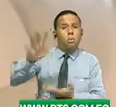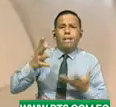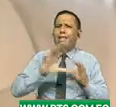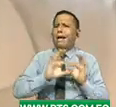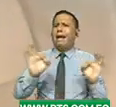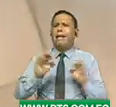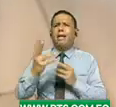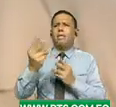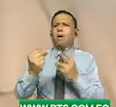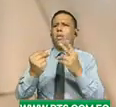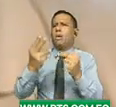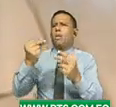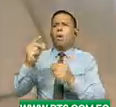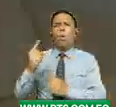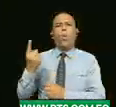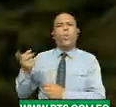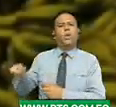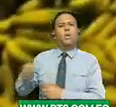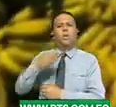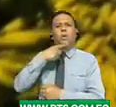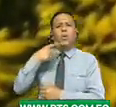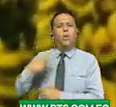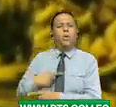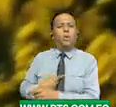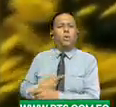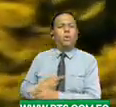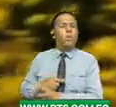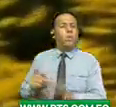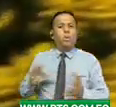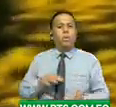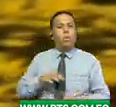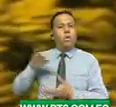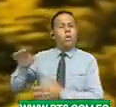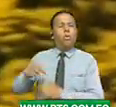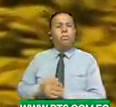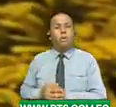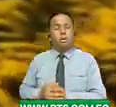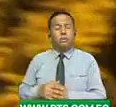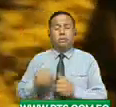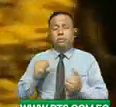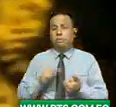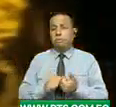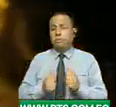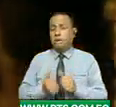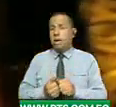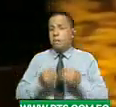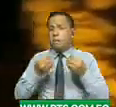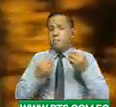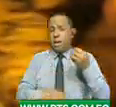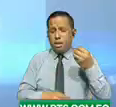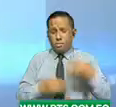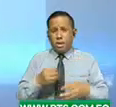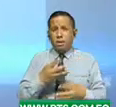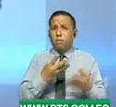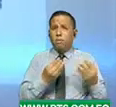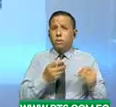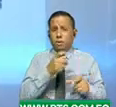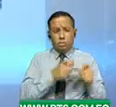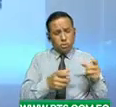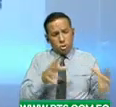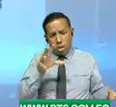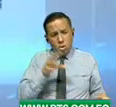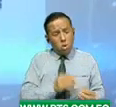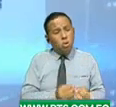aceptado en Corea, no es aceptado en los Estados Unidos. No es el único problema. Pérdidas de pequeños productores ascienden a 12